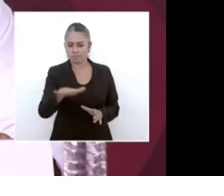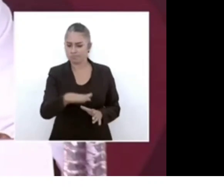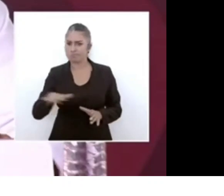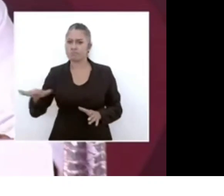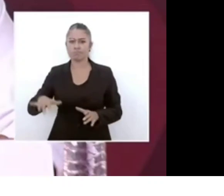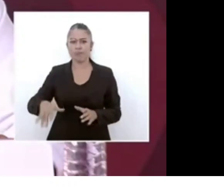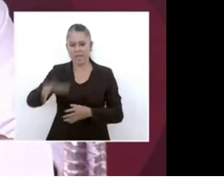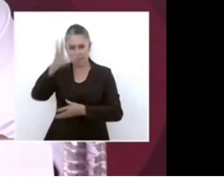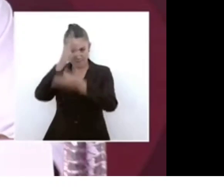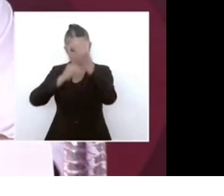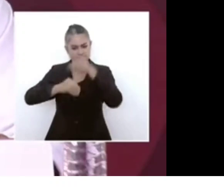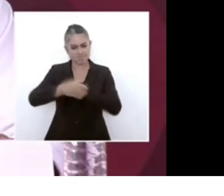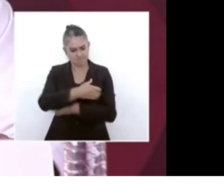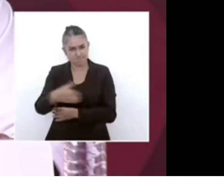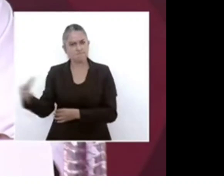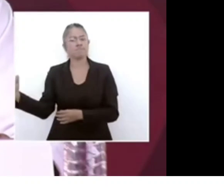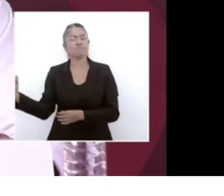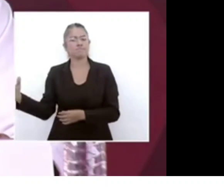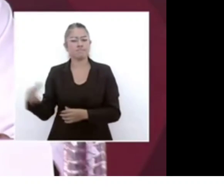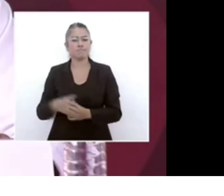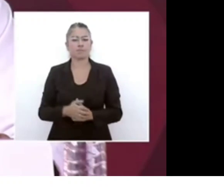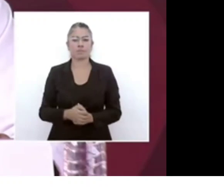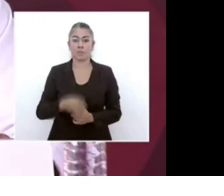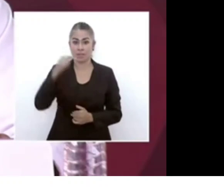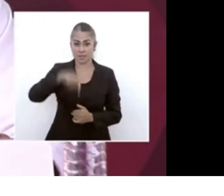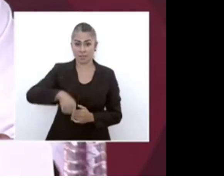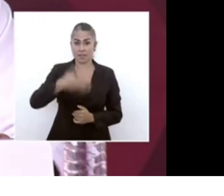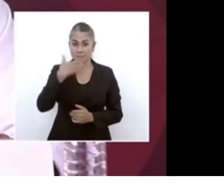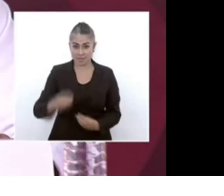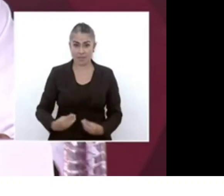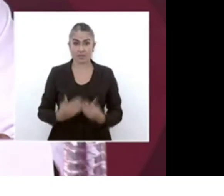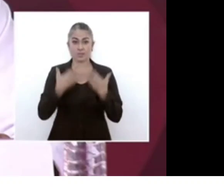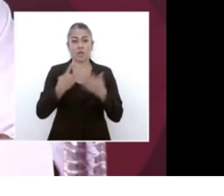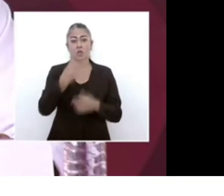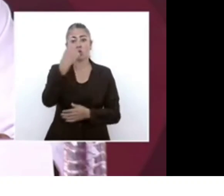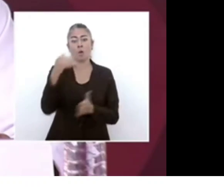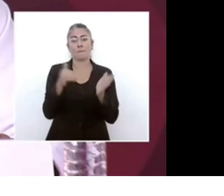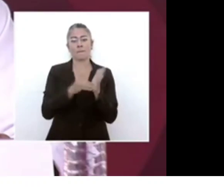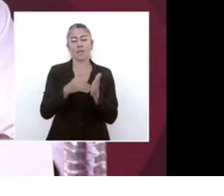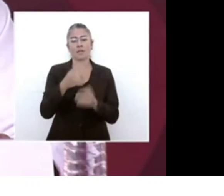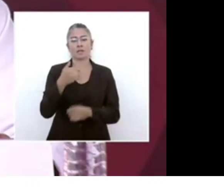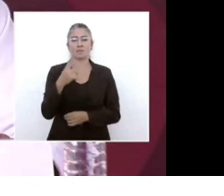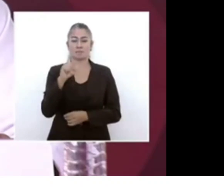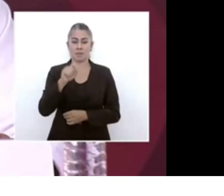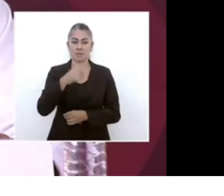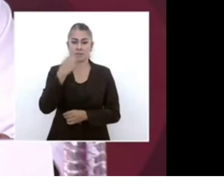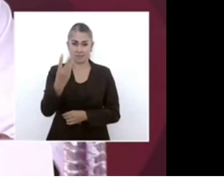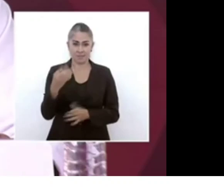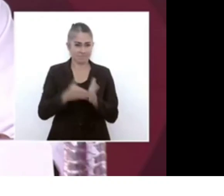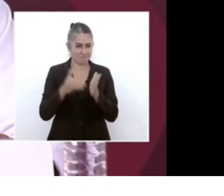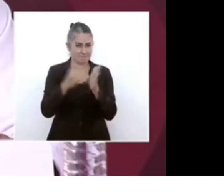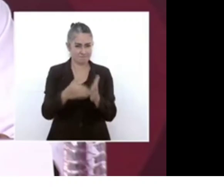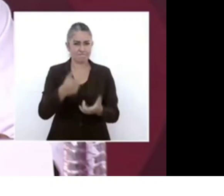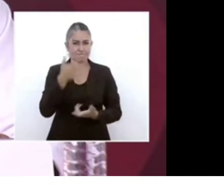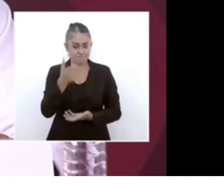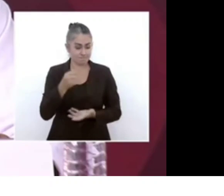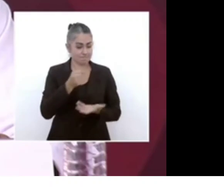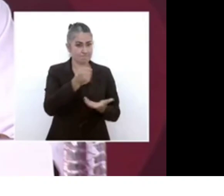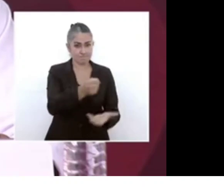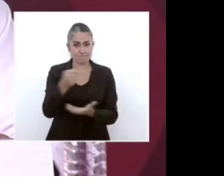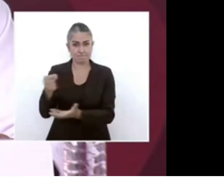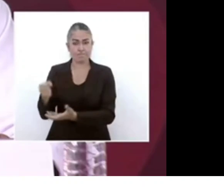suma, este año la Secretaría de Bienestar invierte en Nayarit 2.023 millones de pesos para beneficio